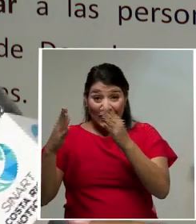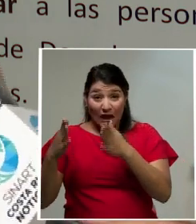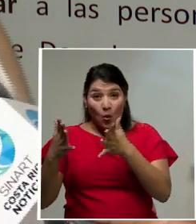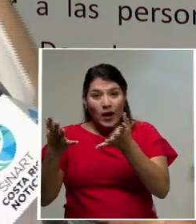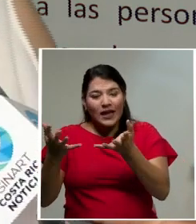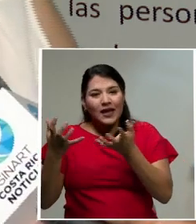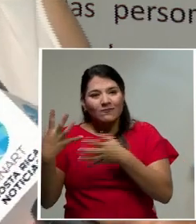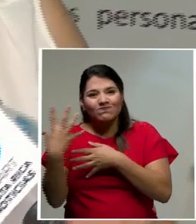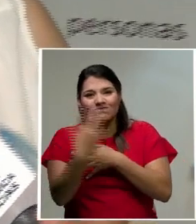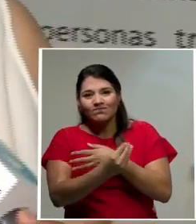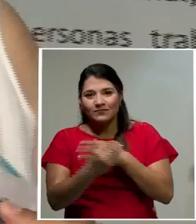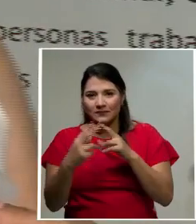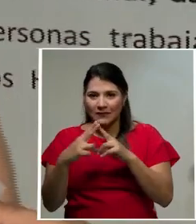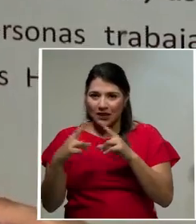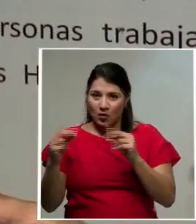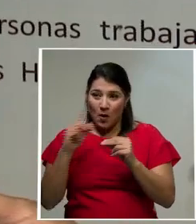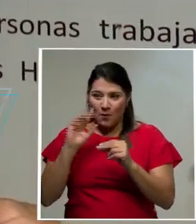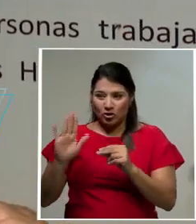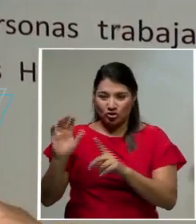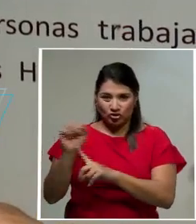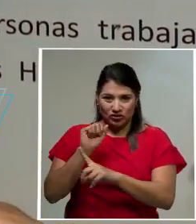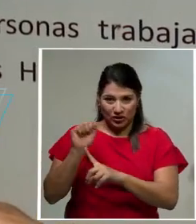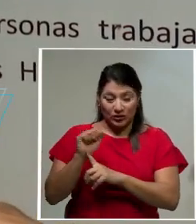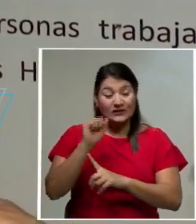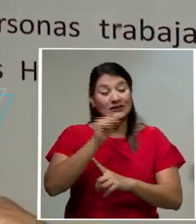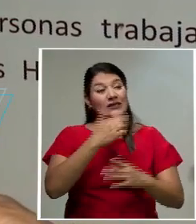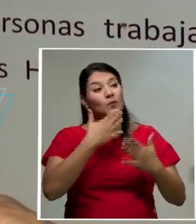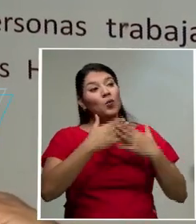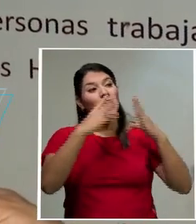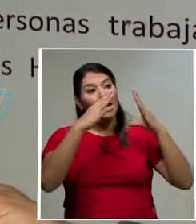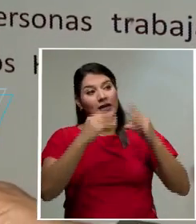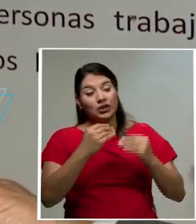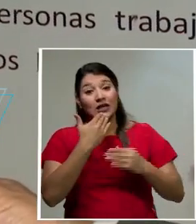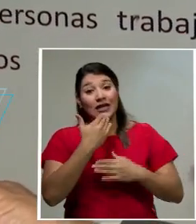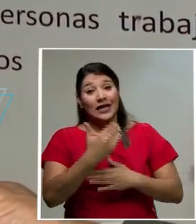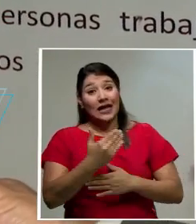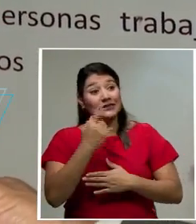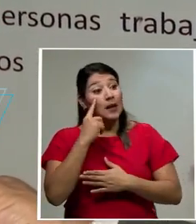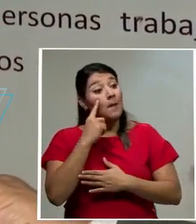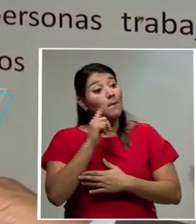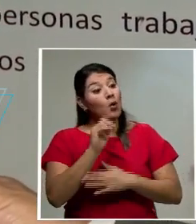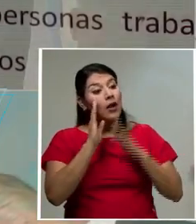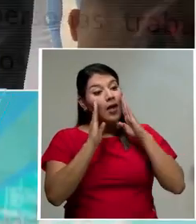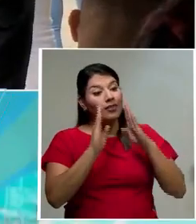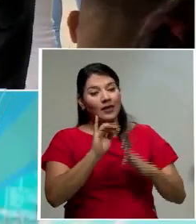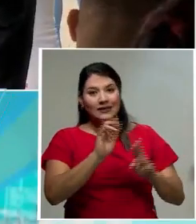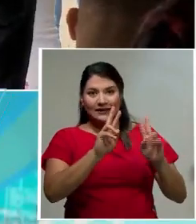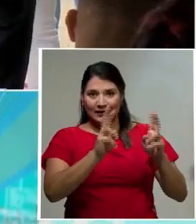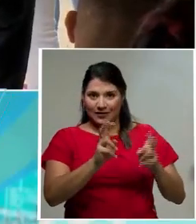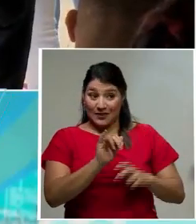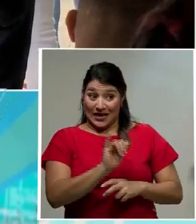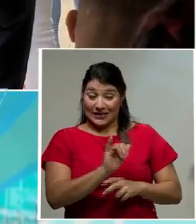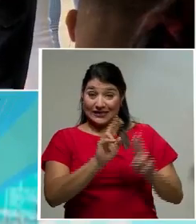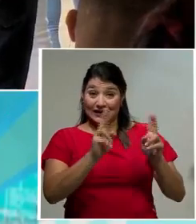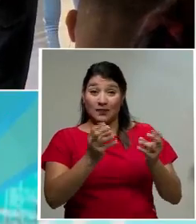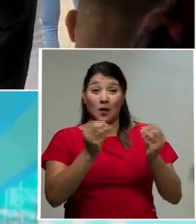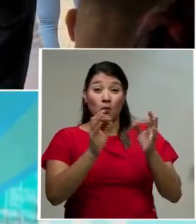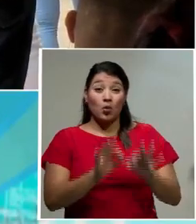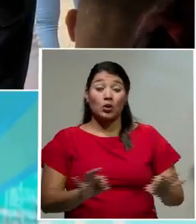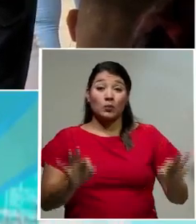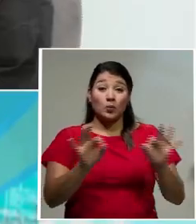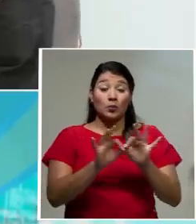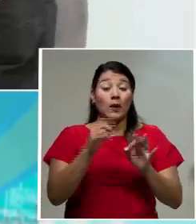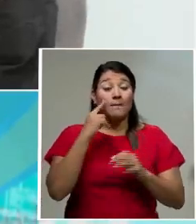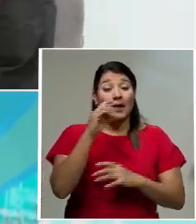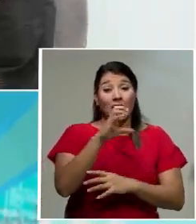Sí, buenas noches. Muchísimas gracias por atender este tema, porque son temas de mucha relevancia para el país y para la comunidad internacional.